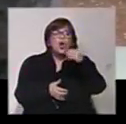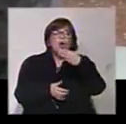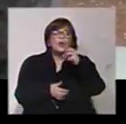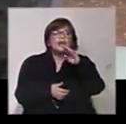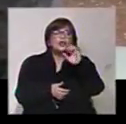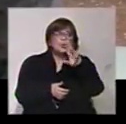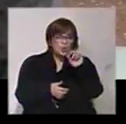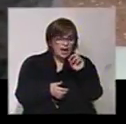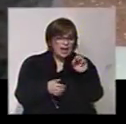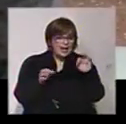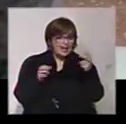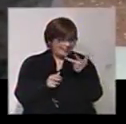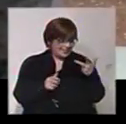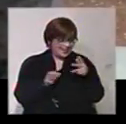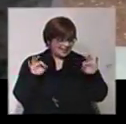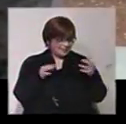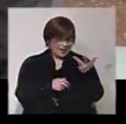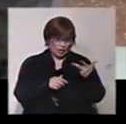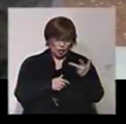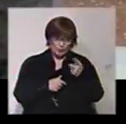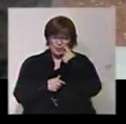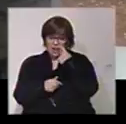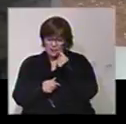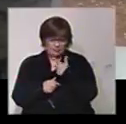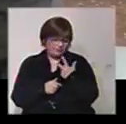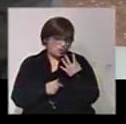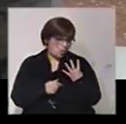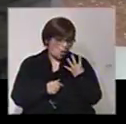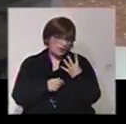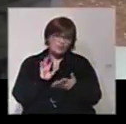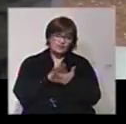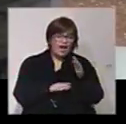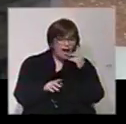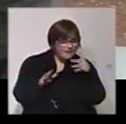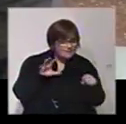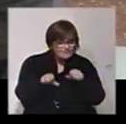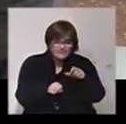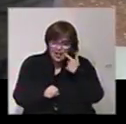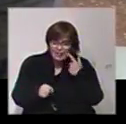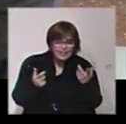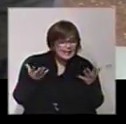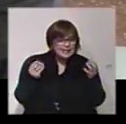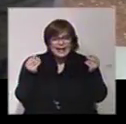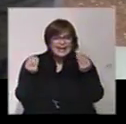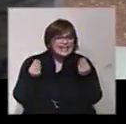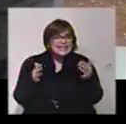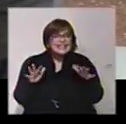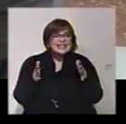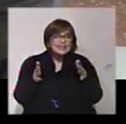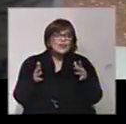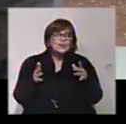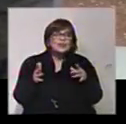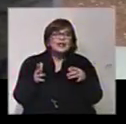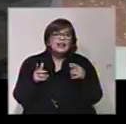dos hermanos y mi viejo y fuimos como a tocar los instrumentos, como a ver qué pasaba. Y